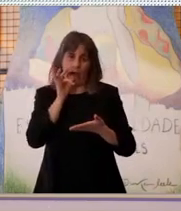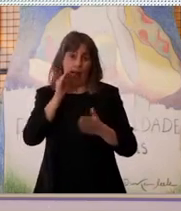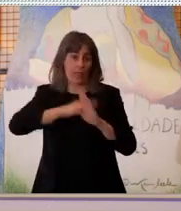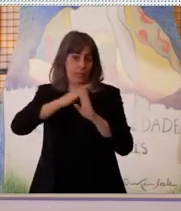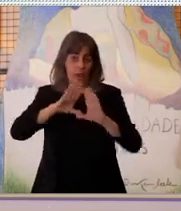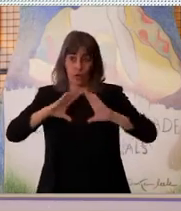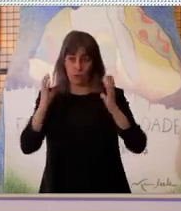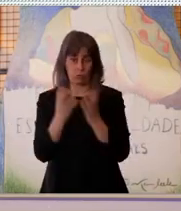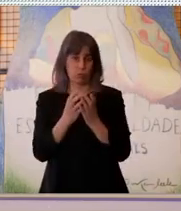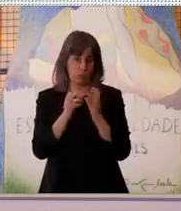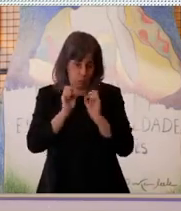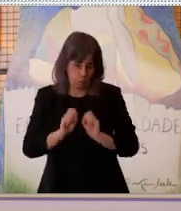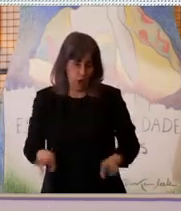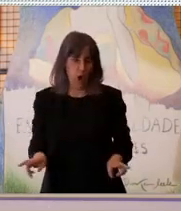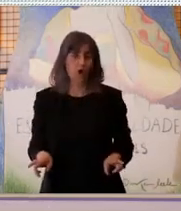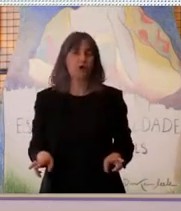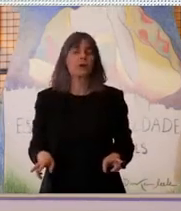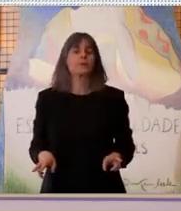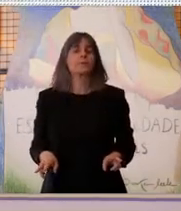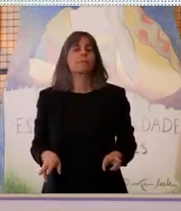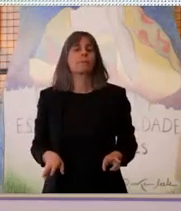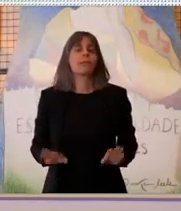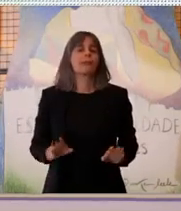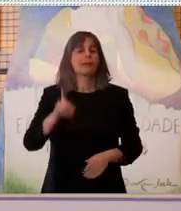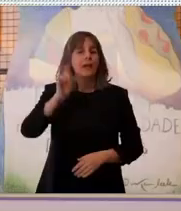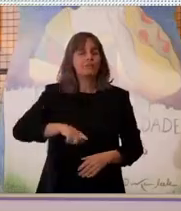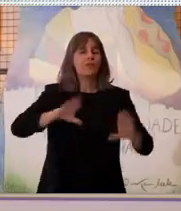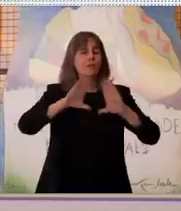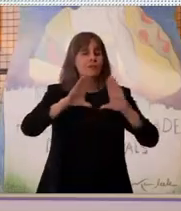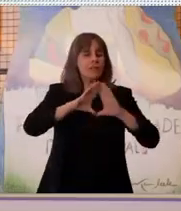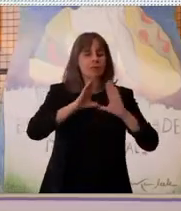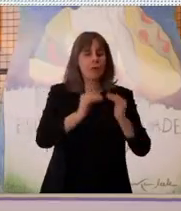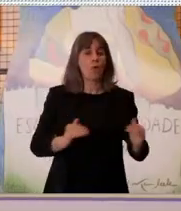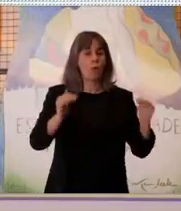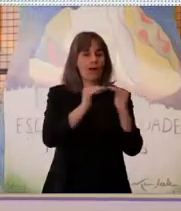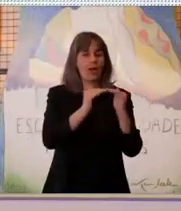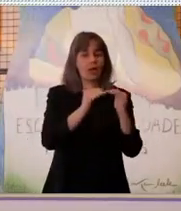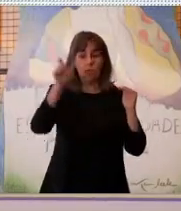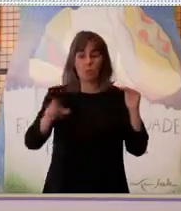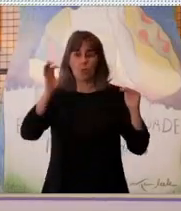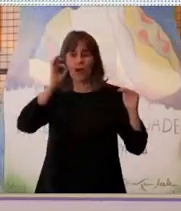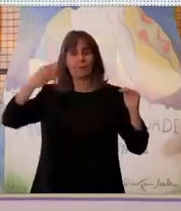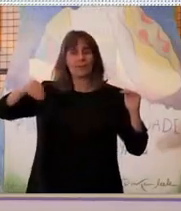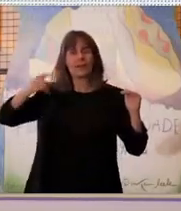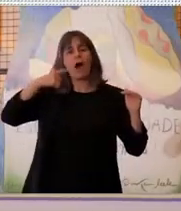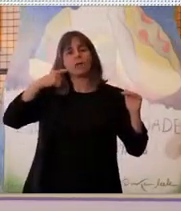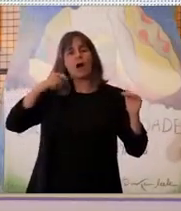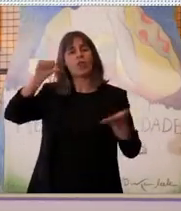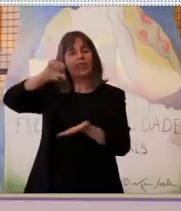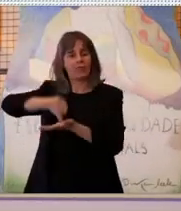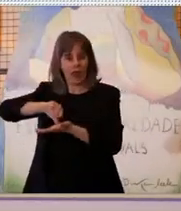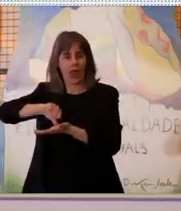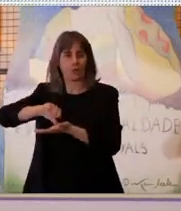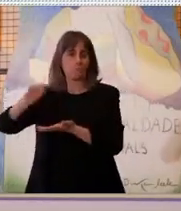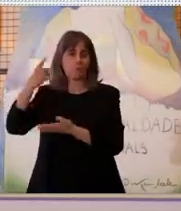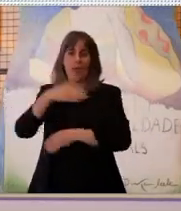y también la pregunta es qué hace para el feminismo para la igualdad que una mujer presidenta del Banco Central o que haya una primera